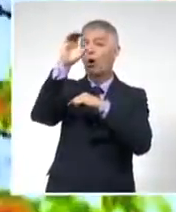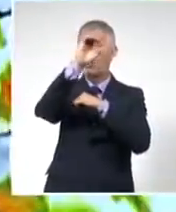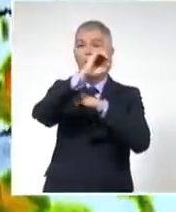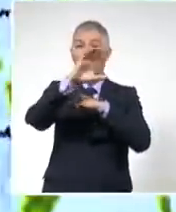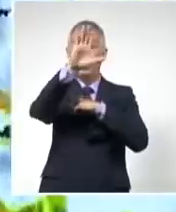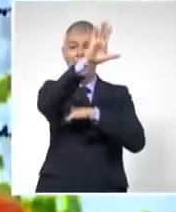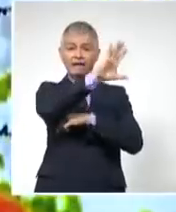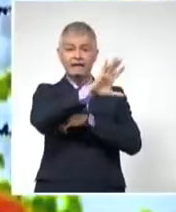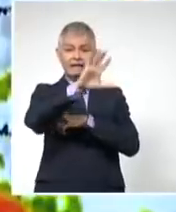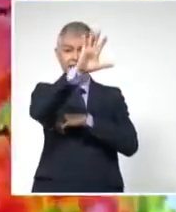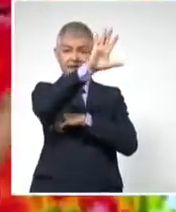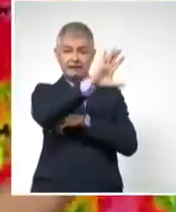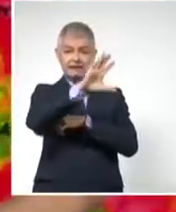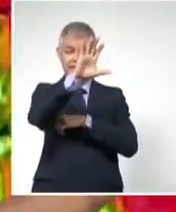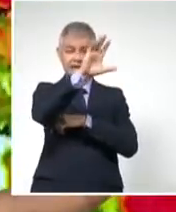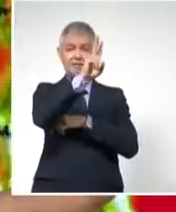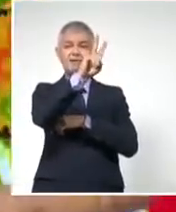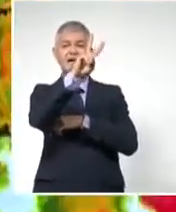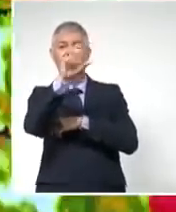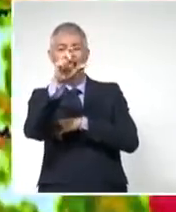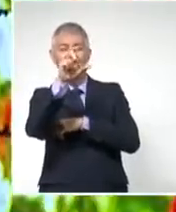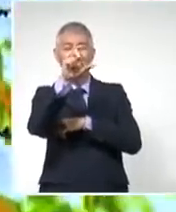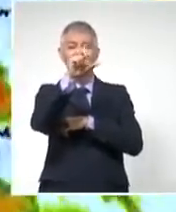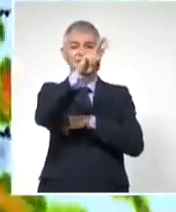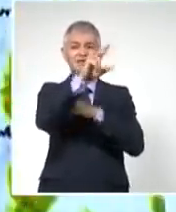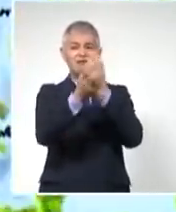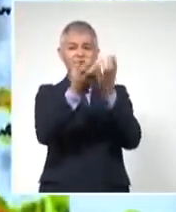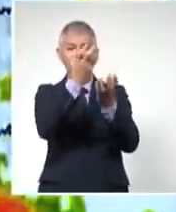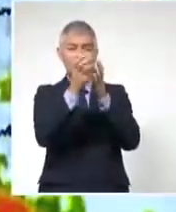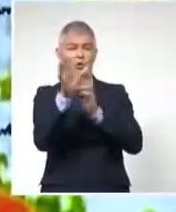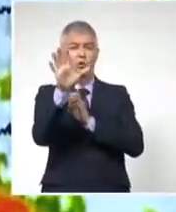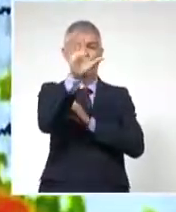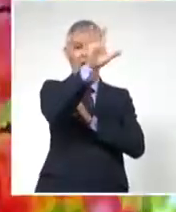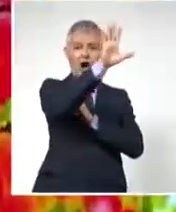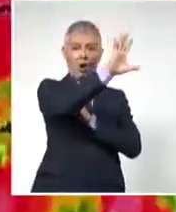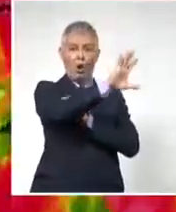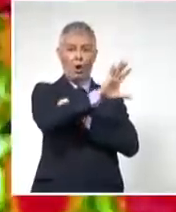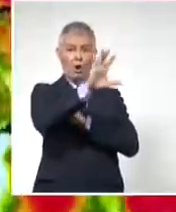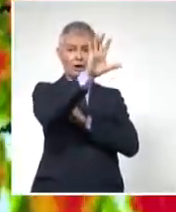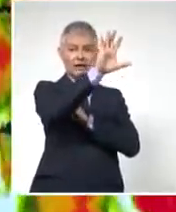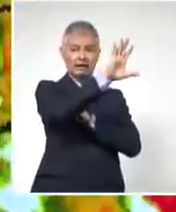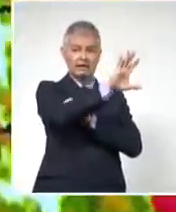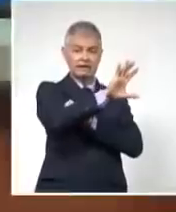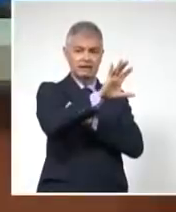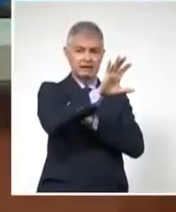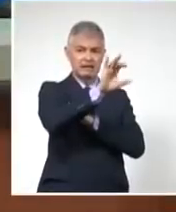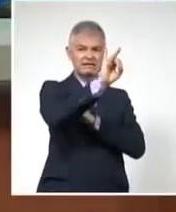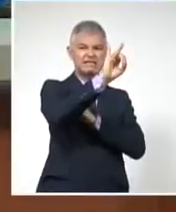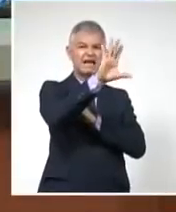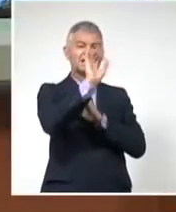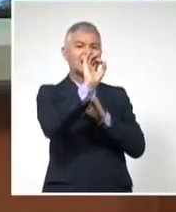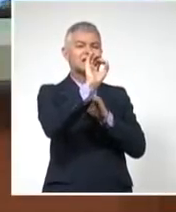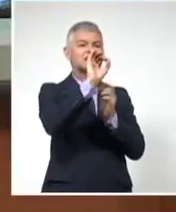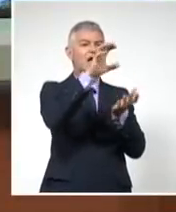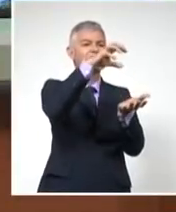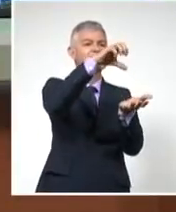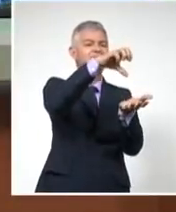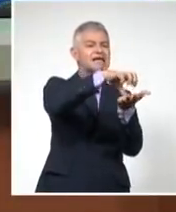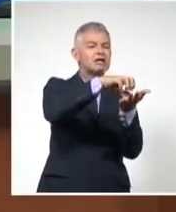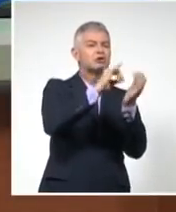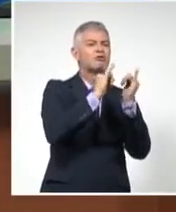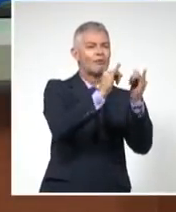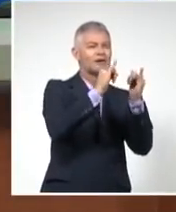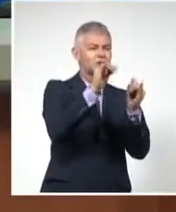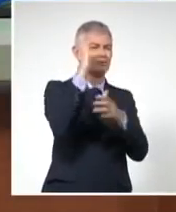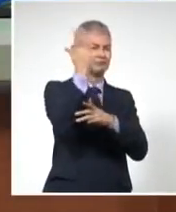mitad oriental de Villa Clara y Cienfuegos hacia la parte oriental, más de 70 estaciones meteorológicas con registros